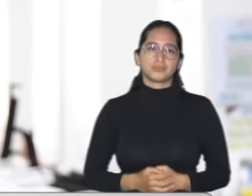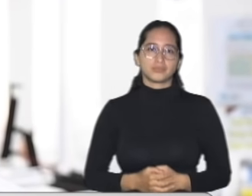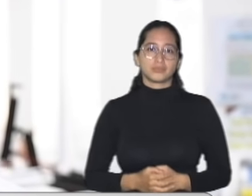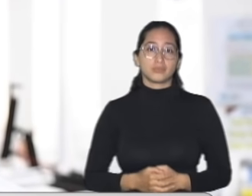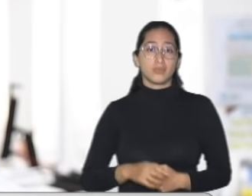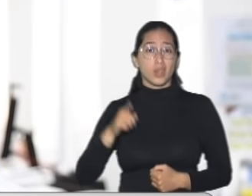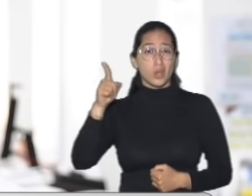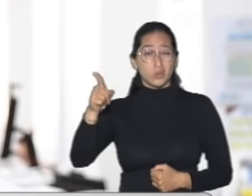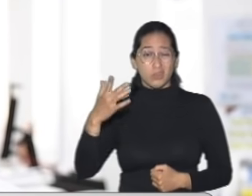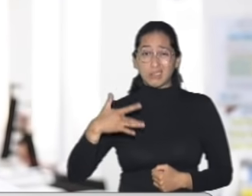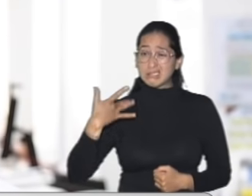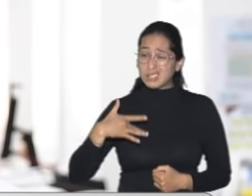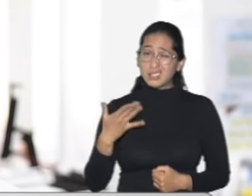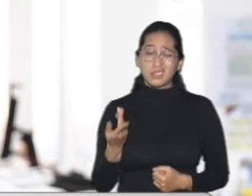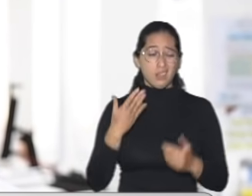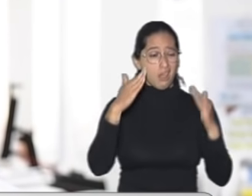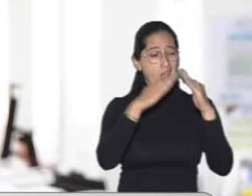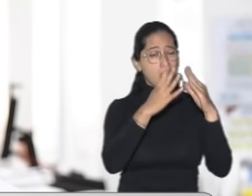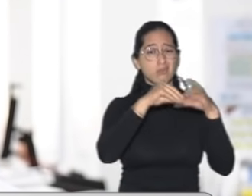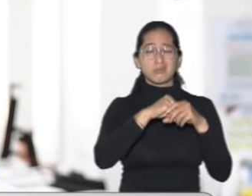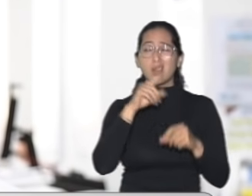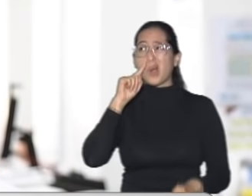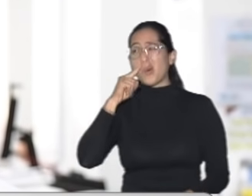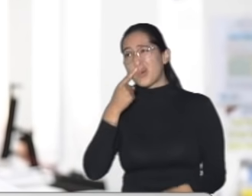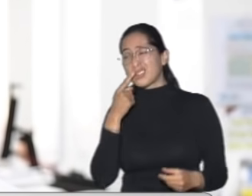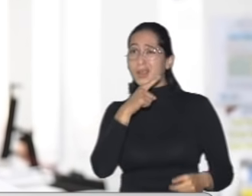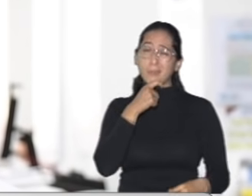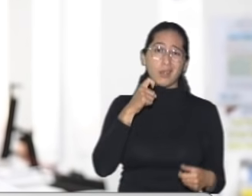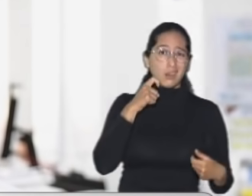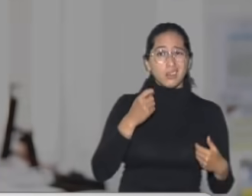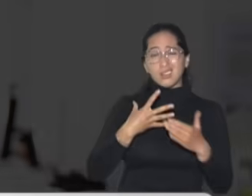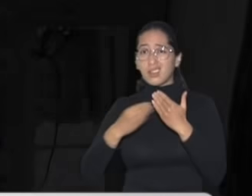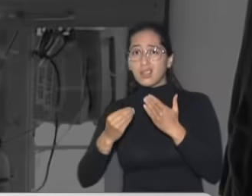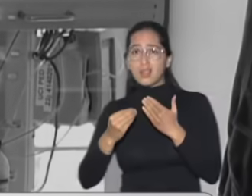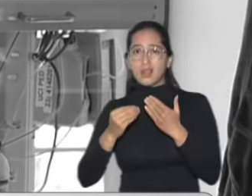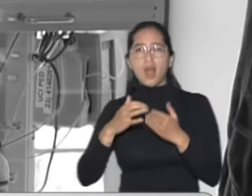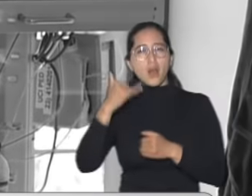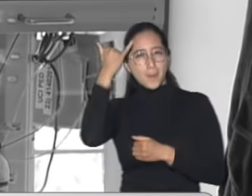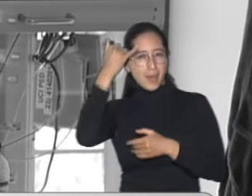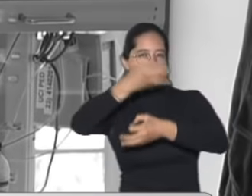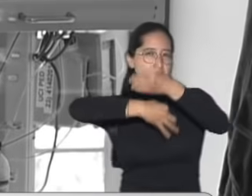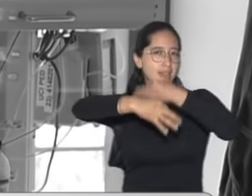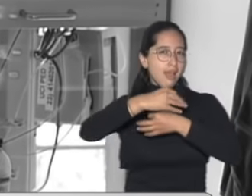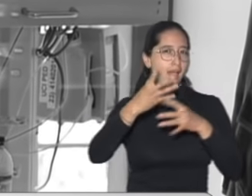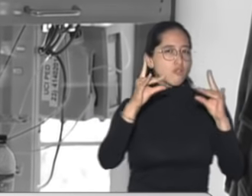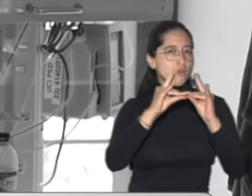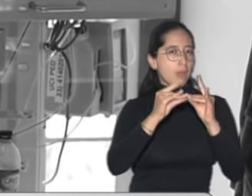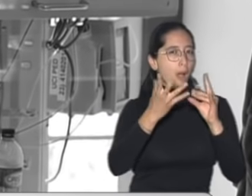Si estás cansado de estar encerrado, imagínate estando en una UCI.